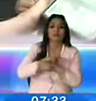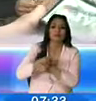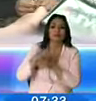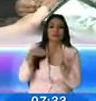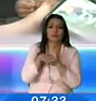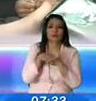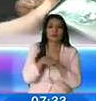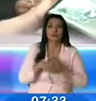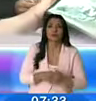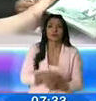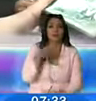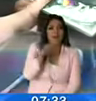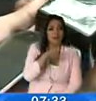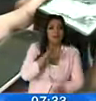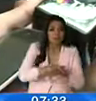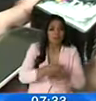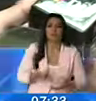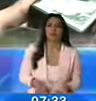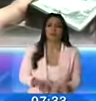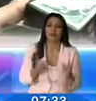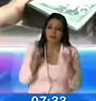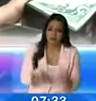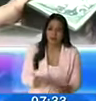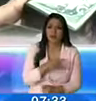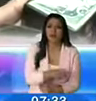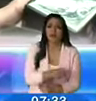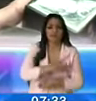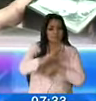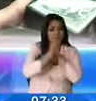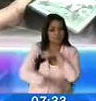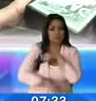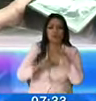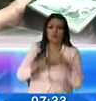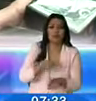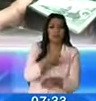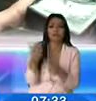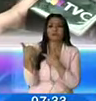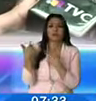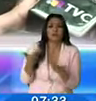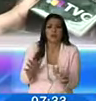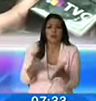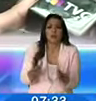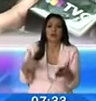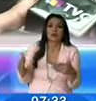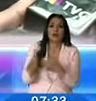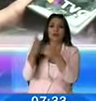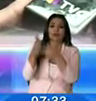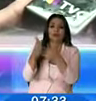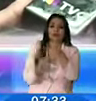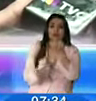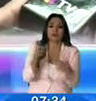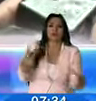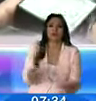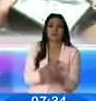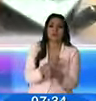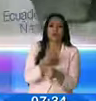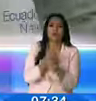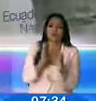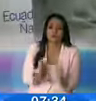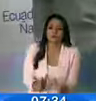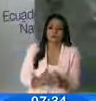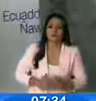Es responsable y tiene que pagar esa irresponsabilidad que cometió en contra de los asegurados, en contra de los